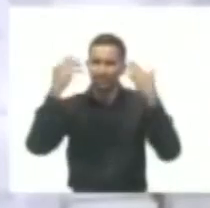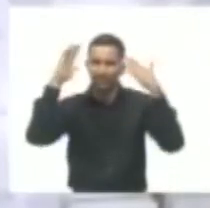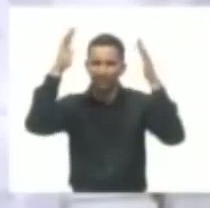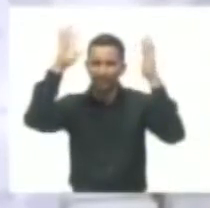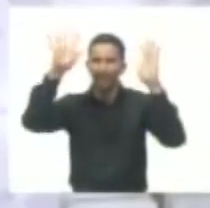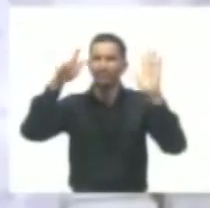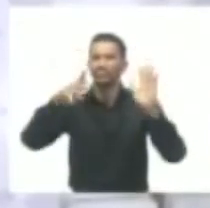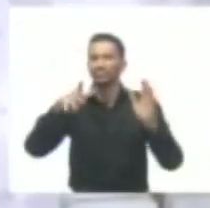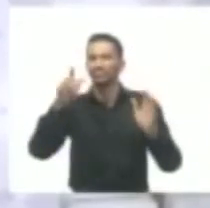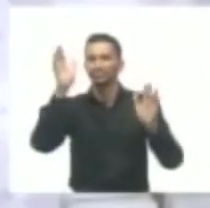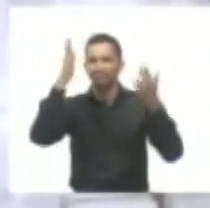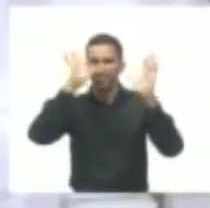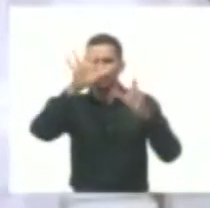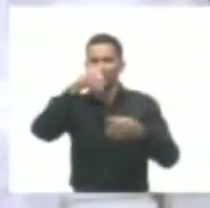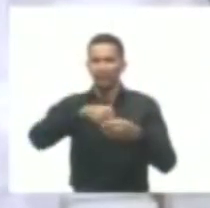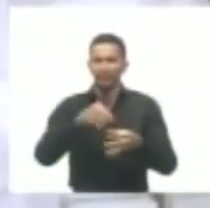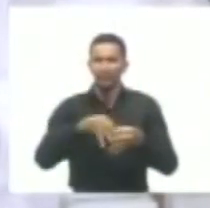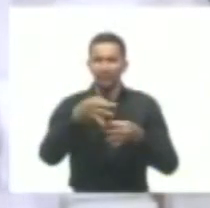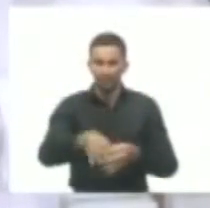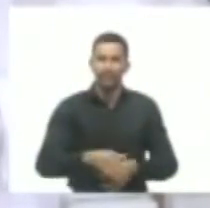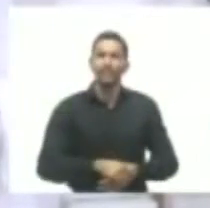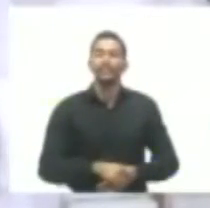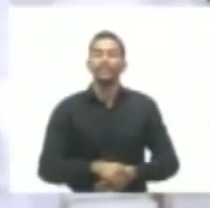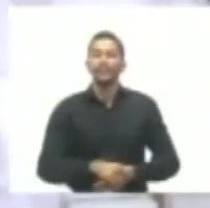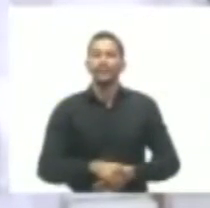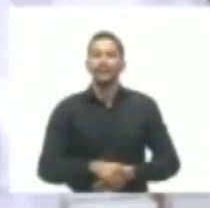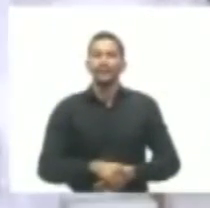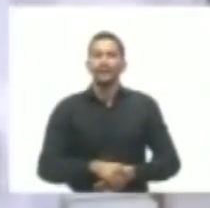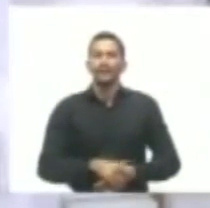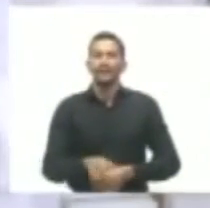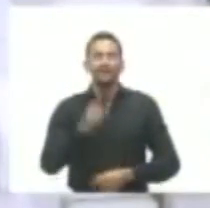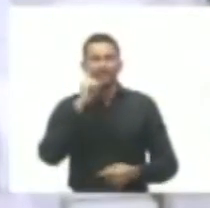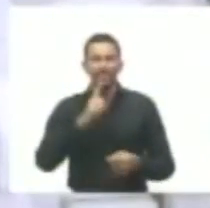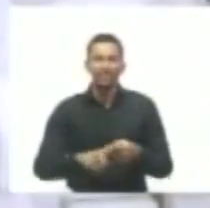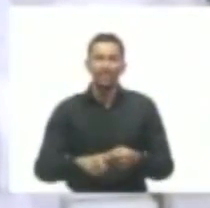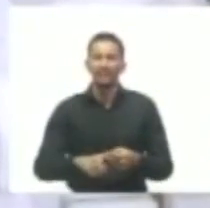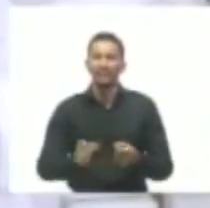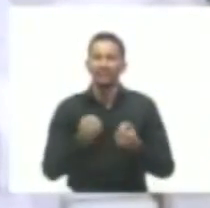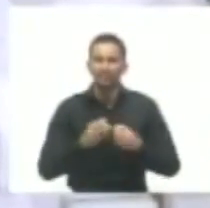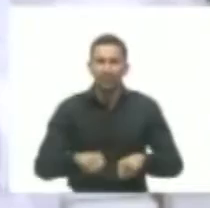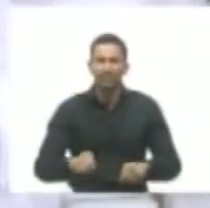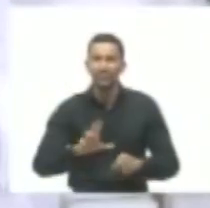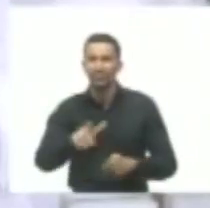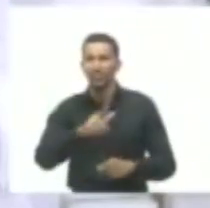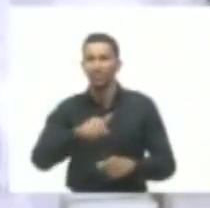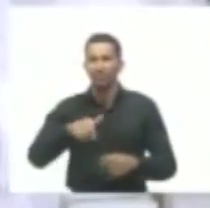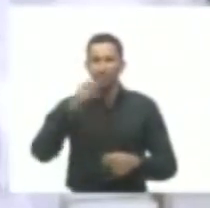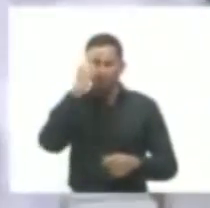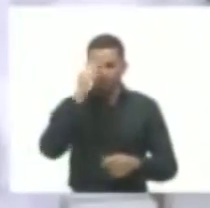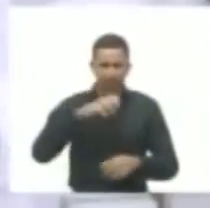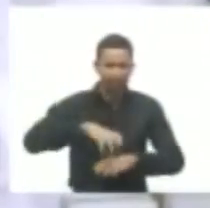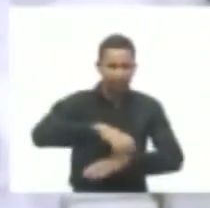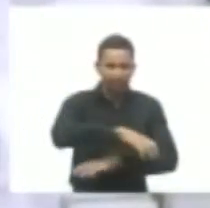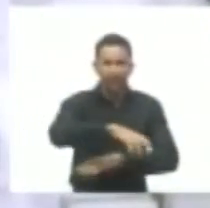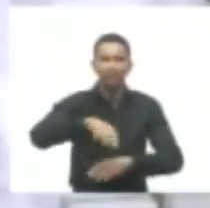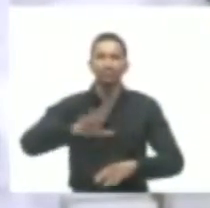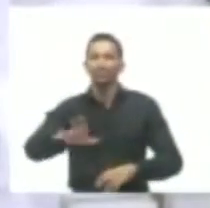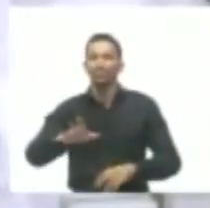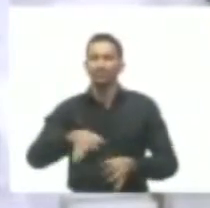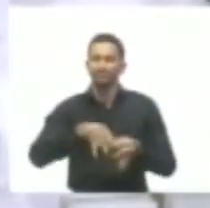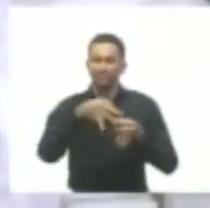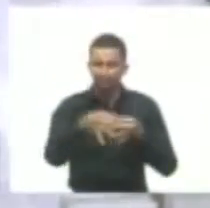objeto fue aunar esfuerzos económicos y logísticos entre el municipio de Los Palmitos, Sucre, y